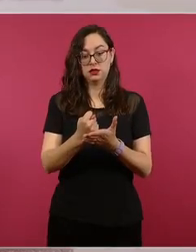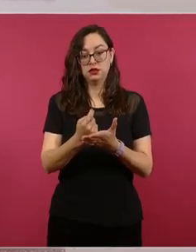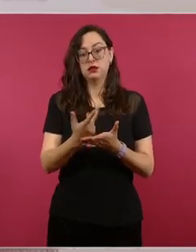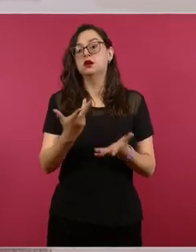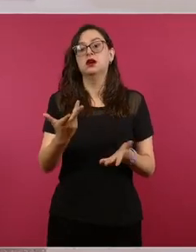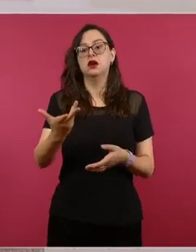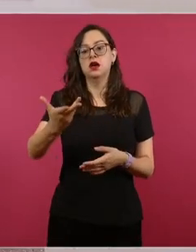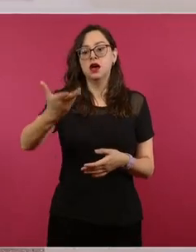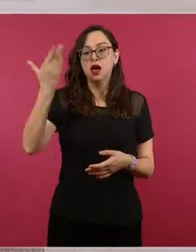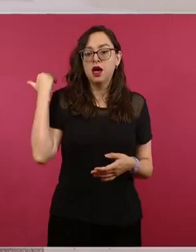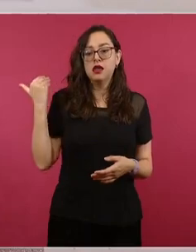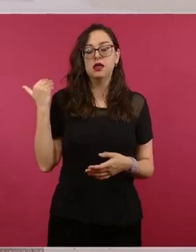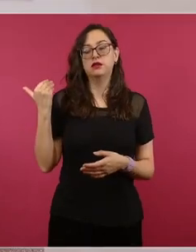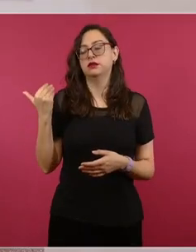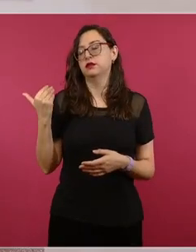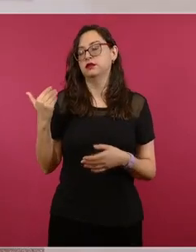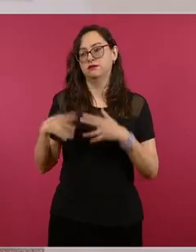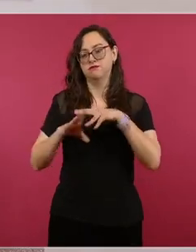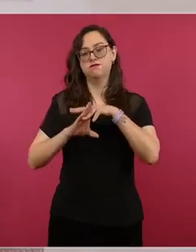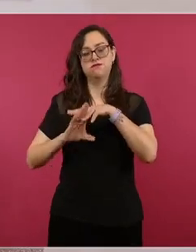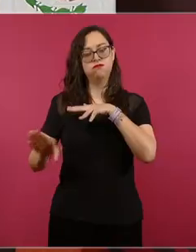habían secuestros y